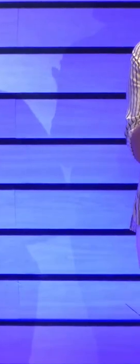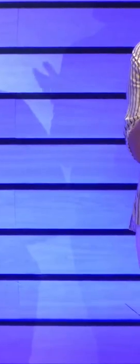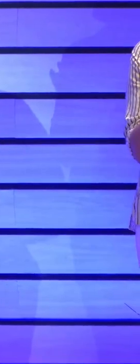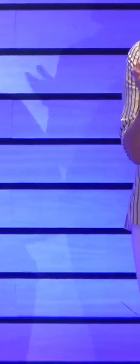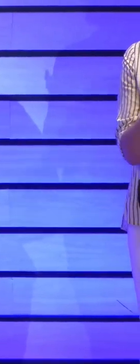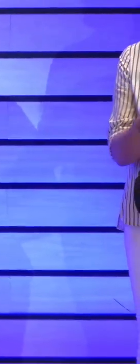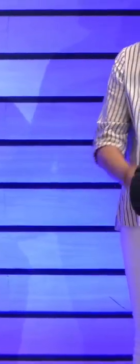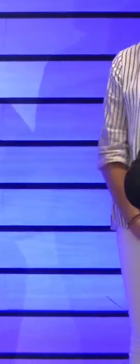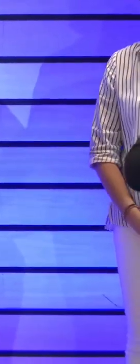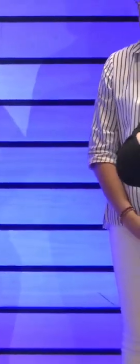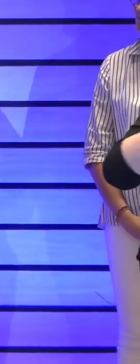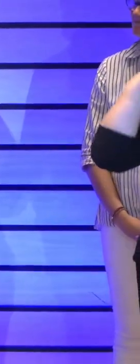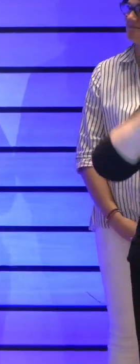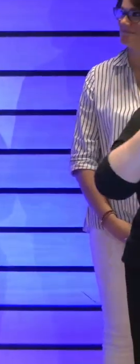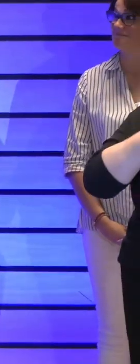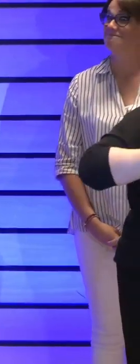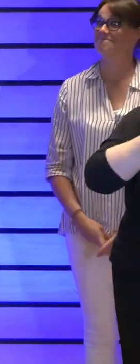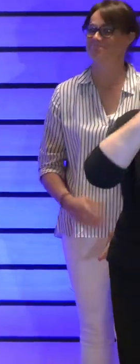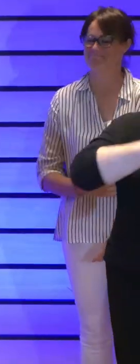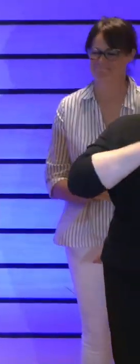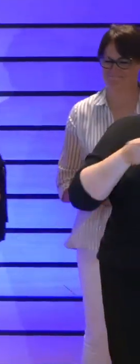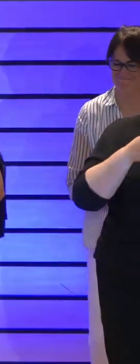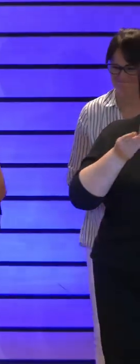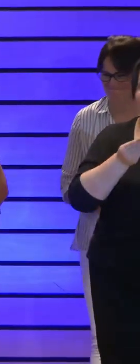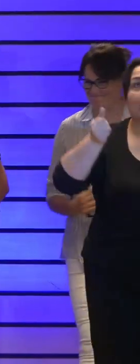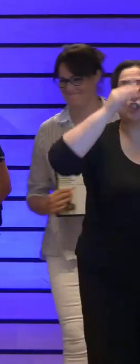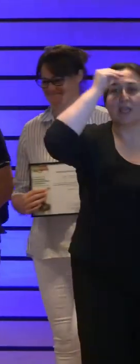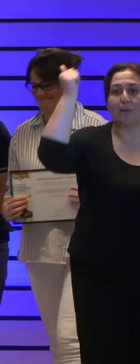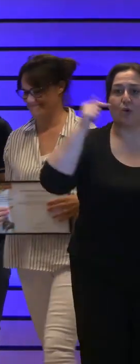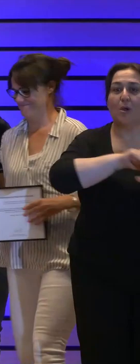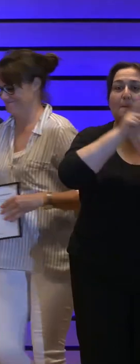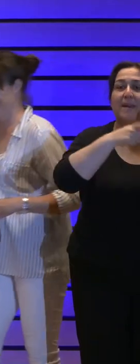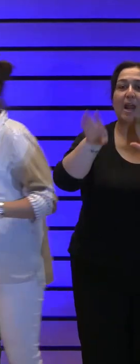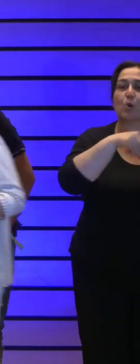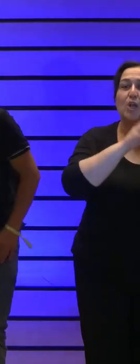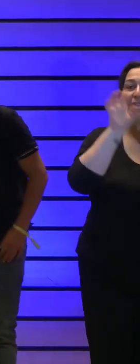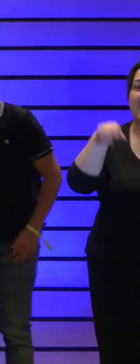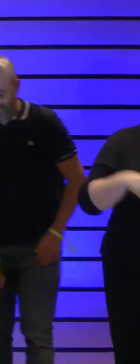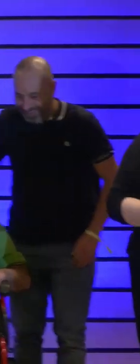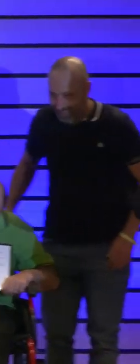¿Cómo evitar convertirnos en lo que el viento se llevó, de Plena Inclusión Castilla y León?